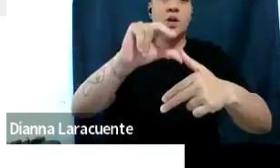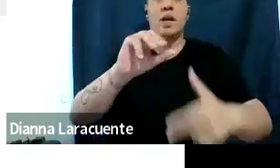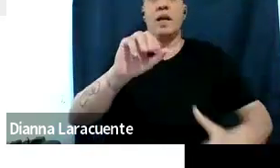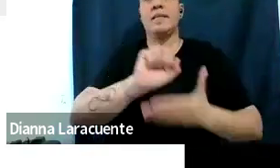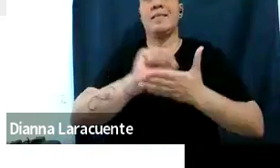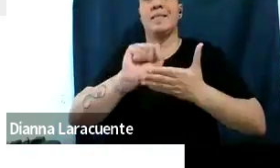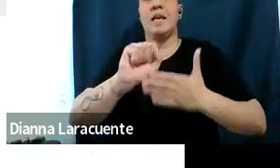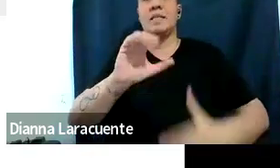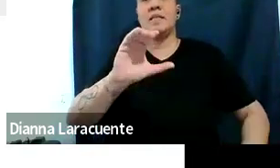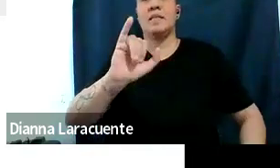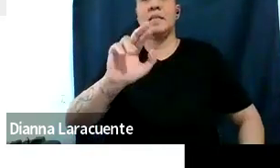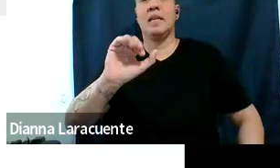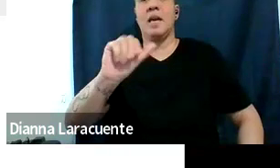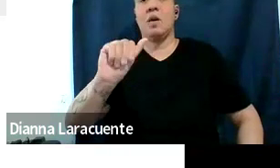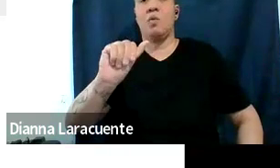Puerto Rico en el